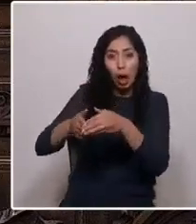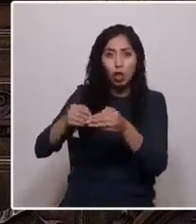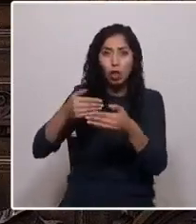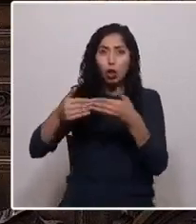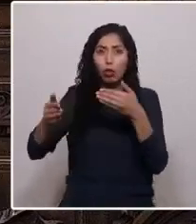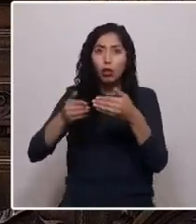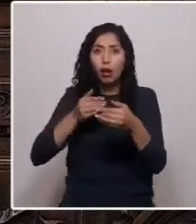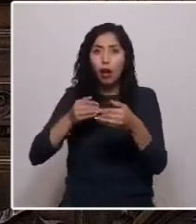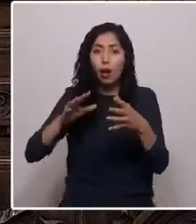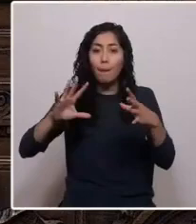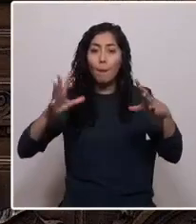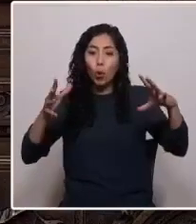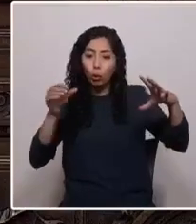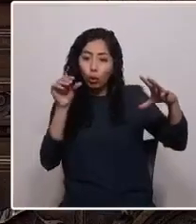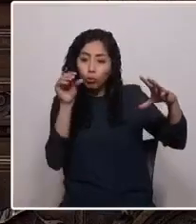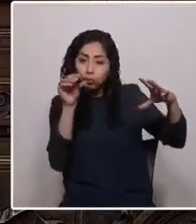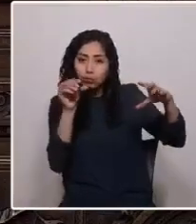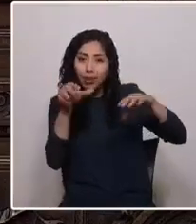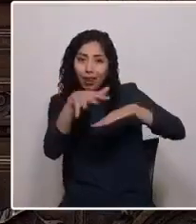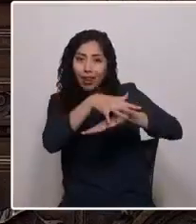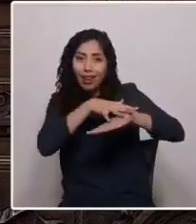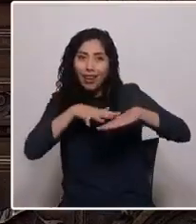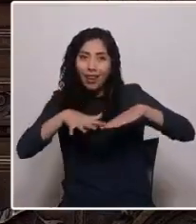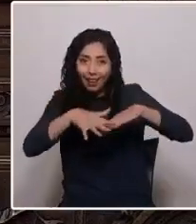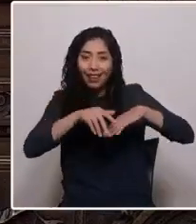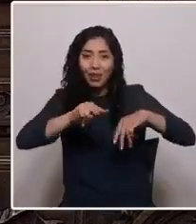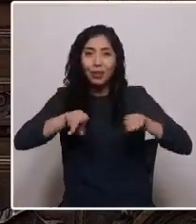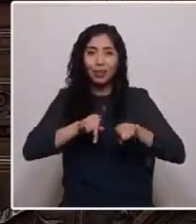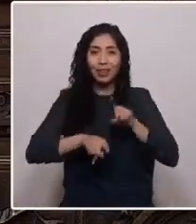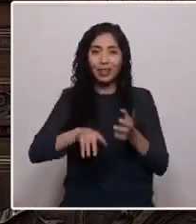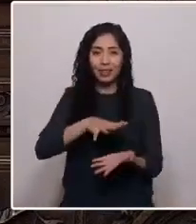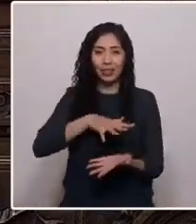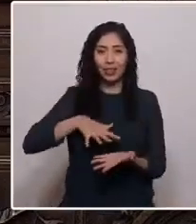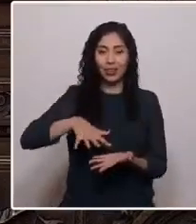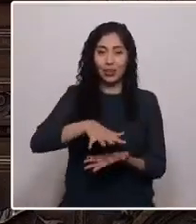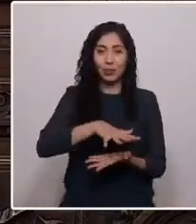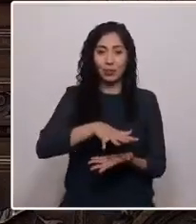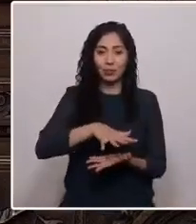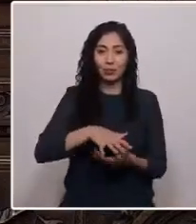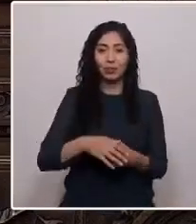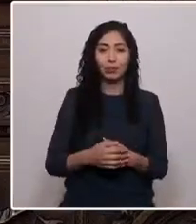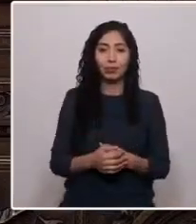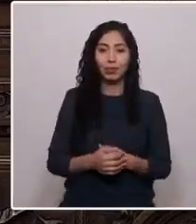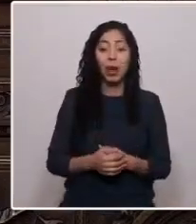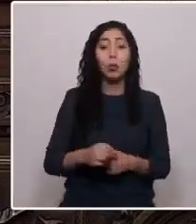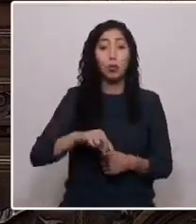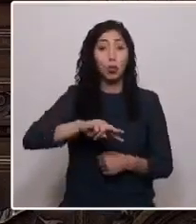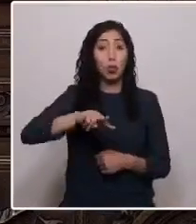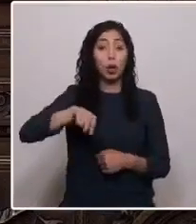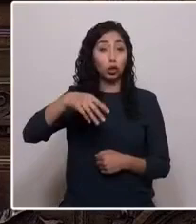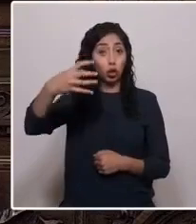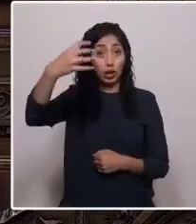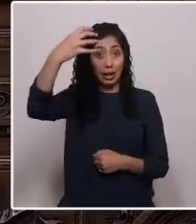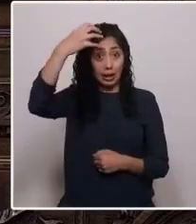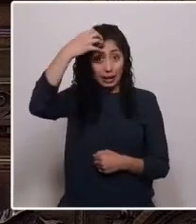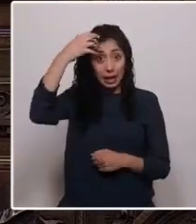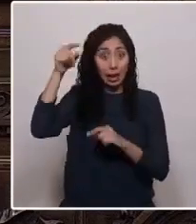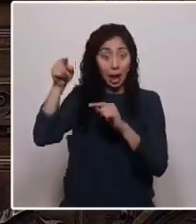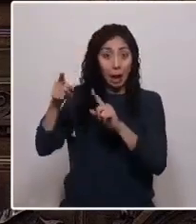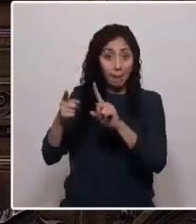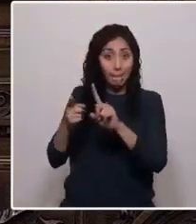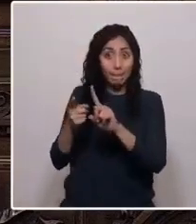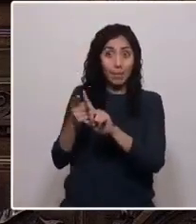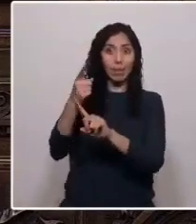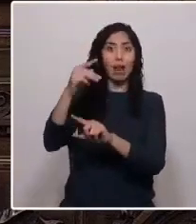Te o te Henua ombligo del mundo cómo llamamos a nuestro territorio desciendo de Atamu Tekena